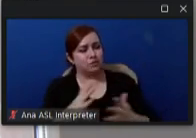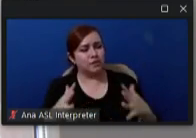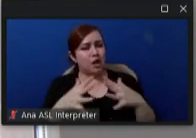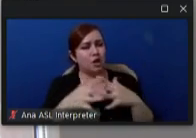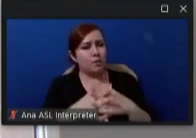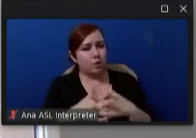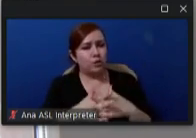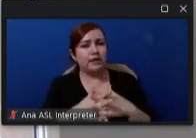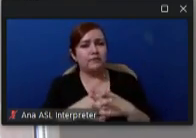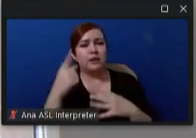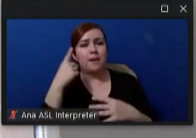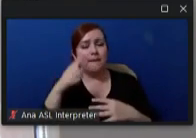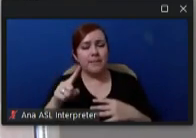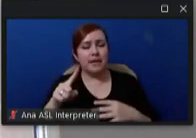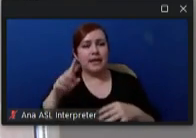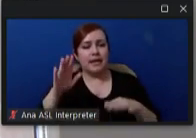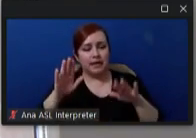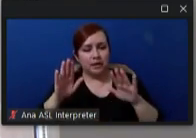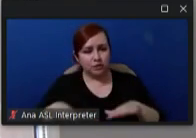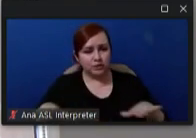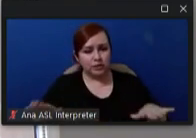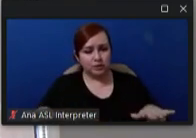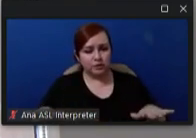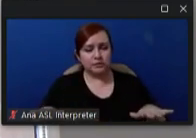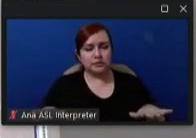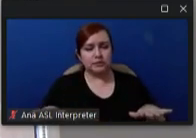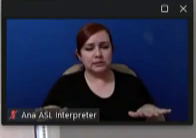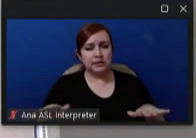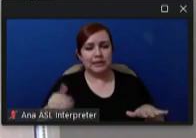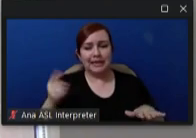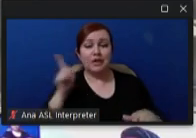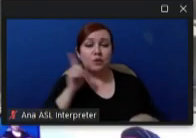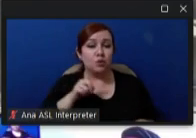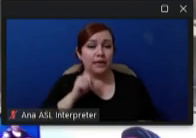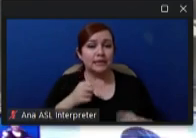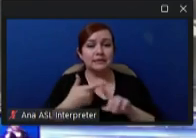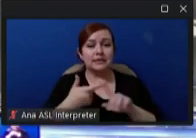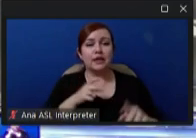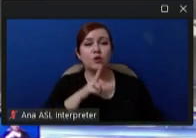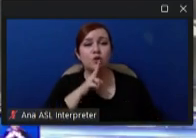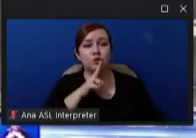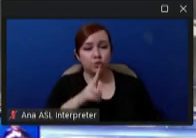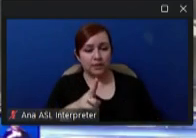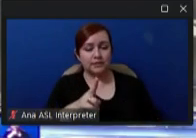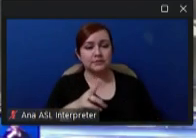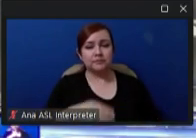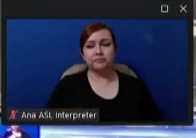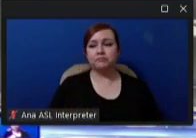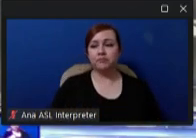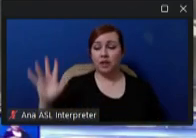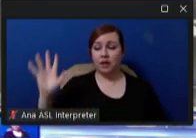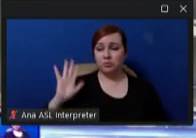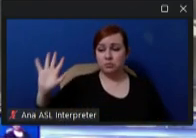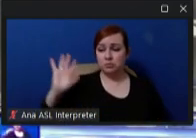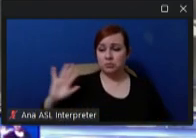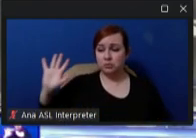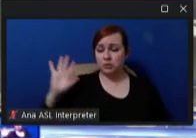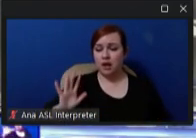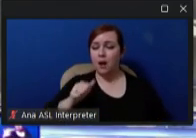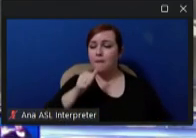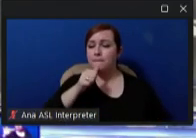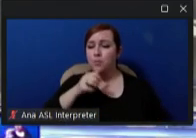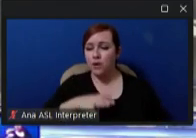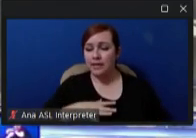discapacidad en Honduras. A lo largo de la historia, las niñas y mujeres con